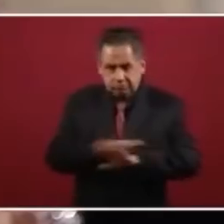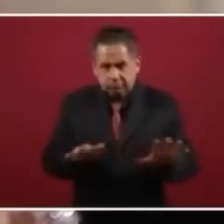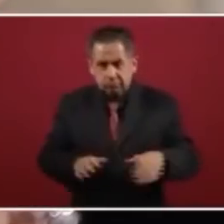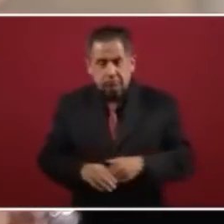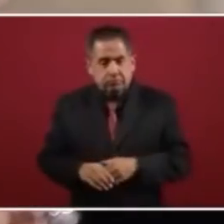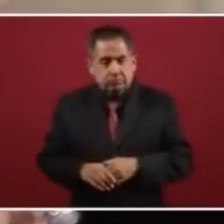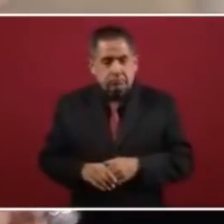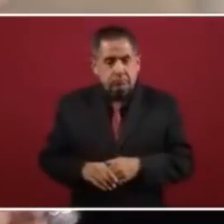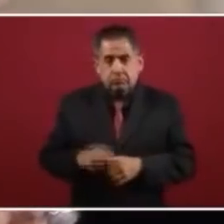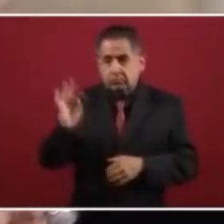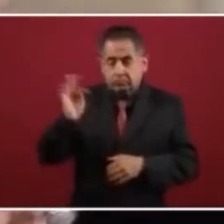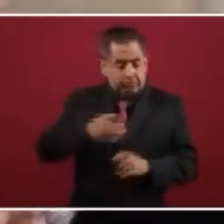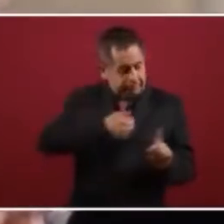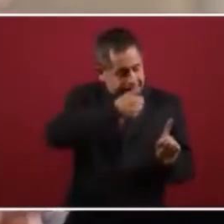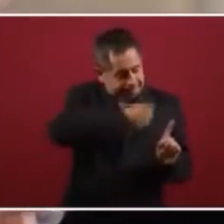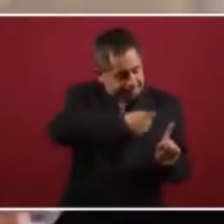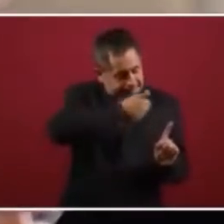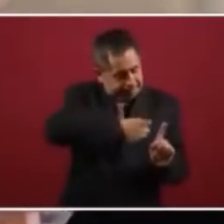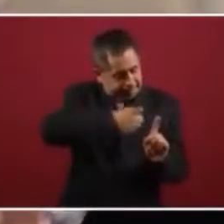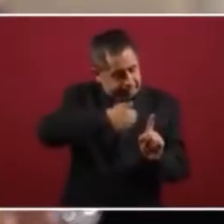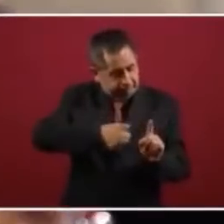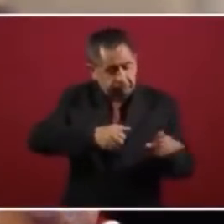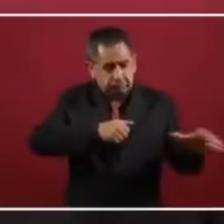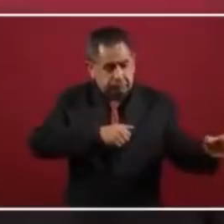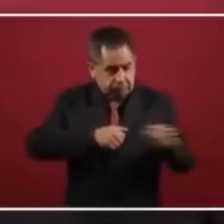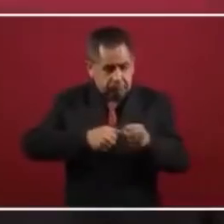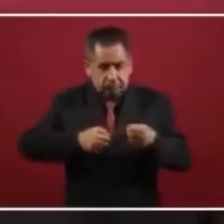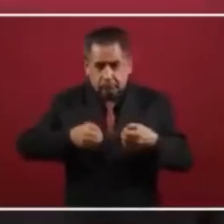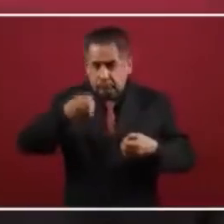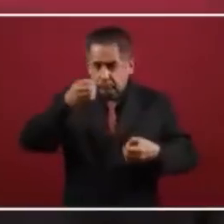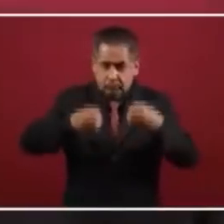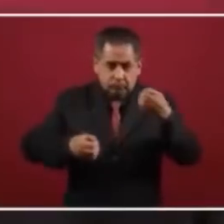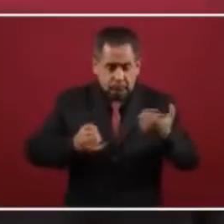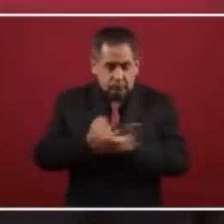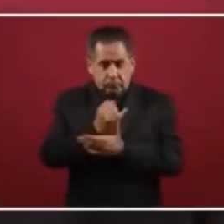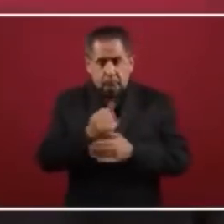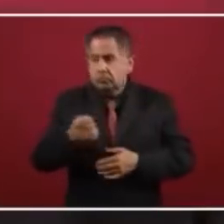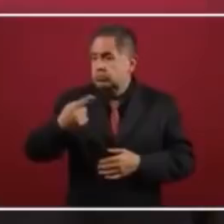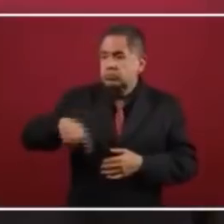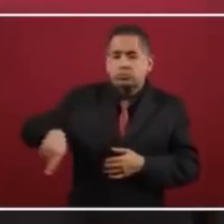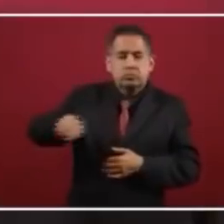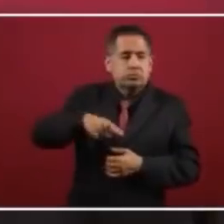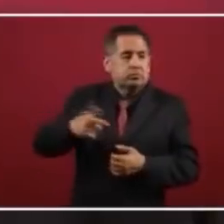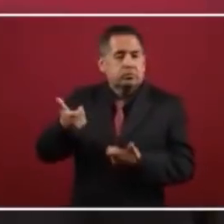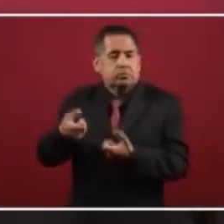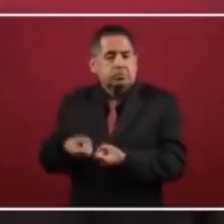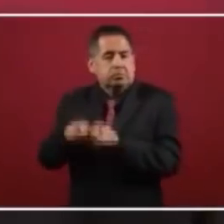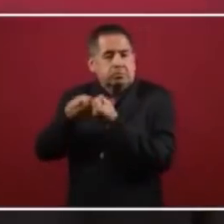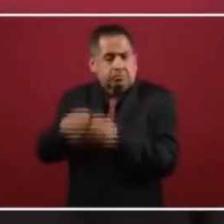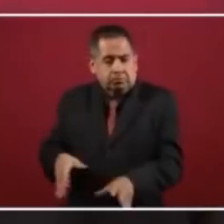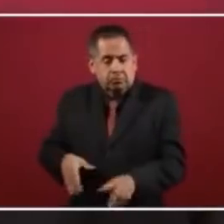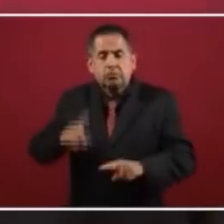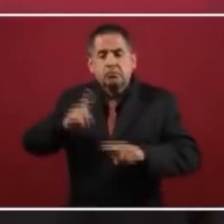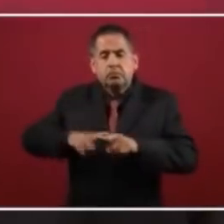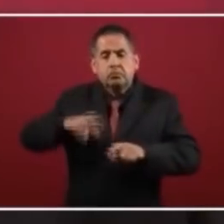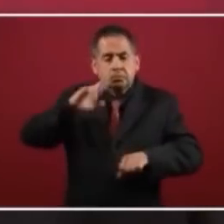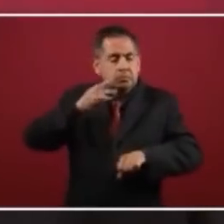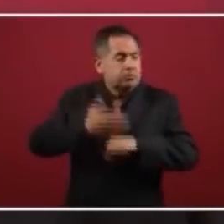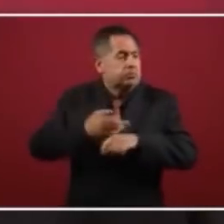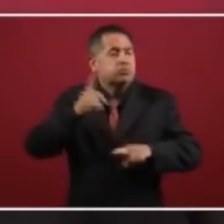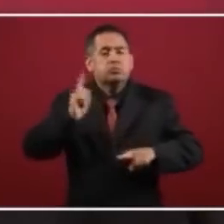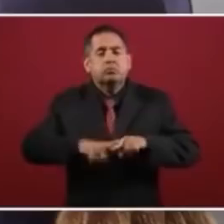por juicio, caso por caso? Hubo un quebranto a las arcas del pueblo. Se requiere ver responsables de